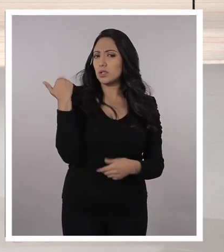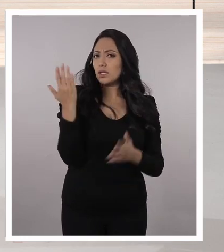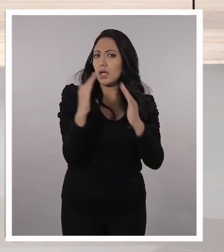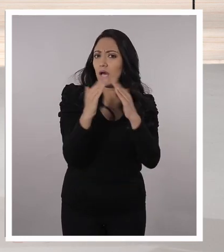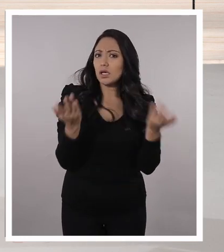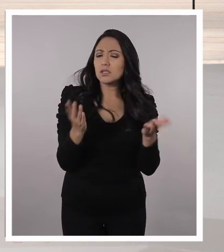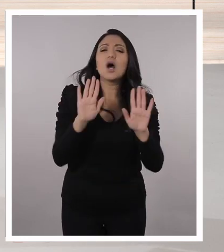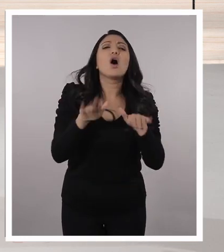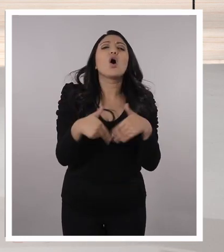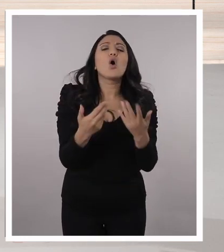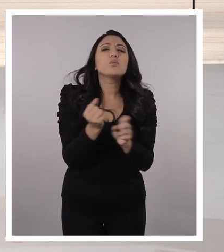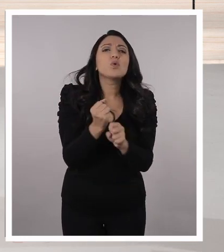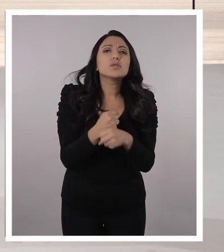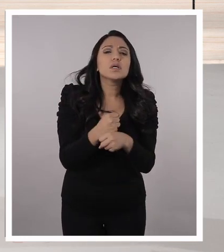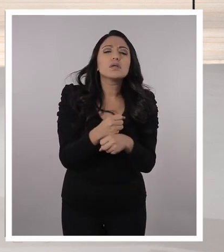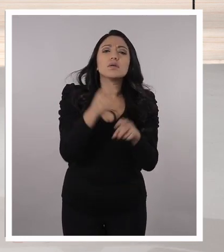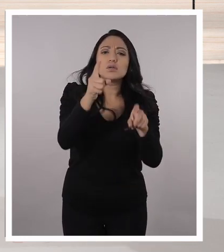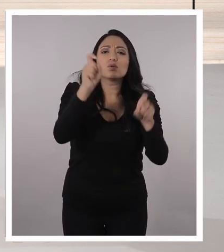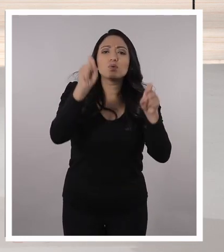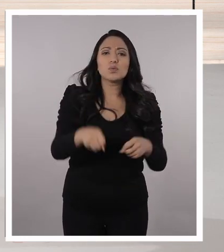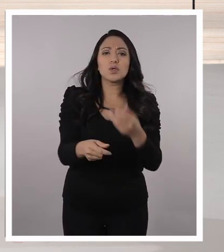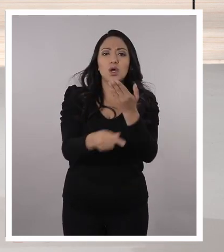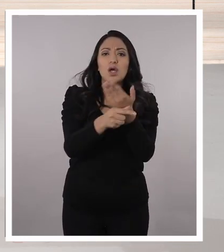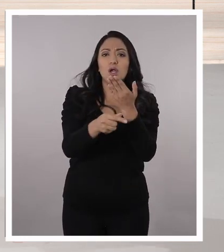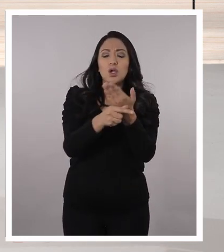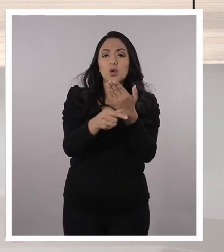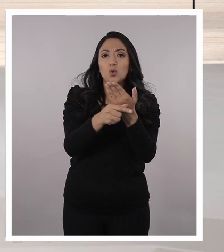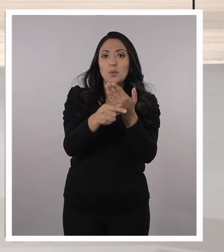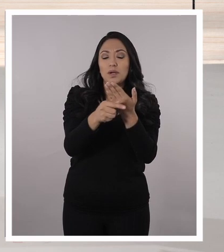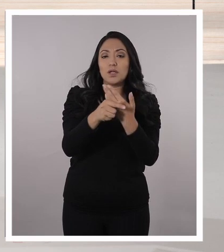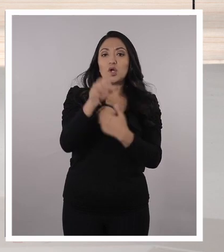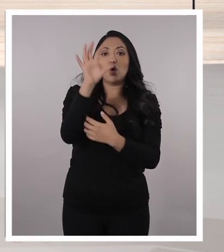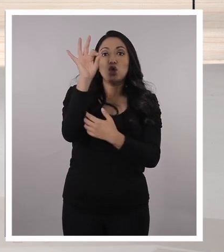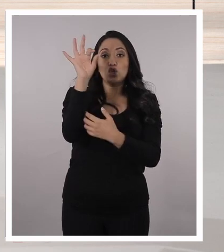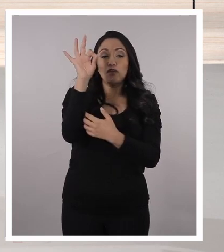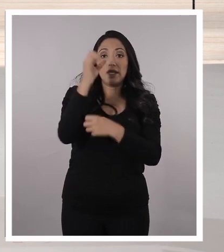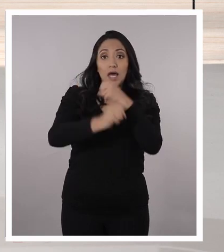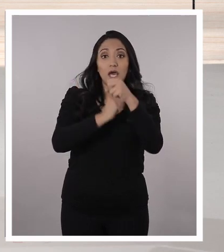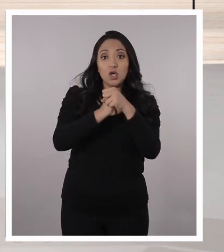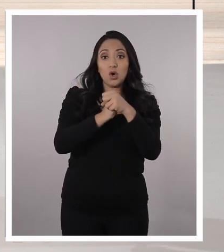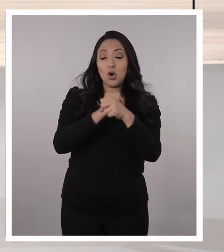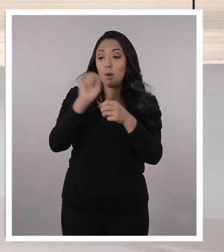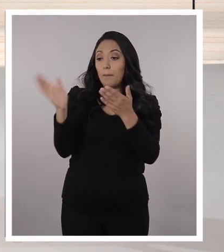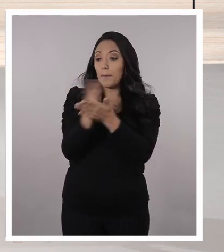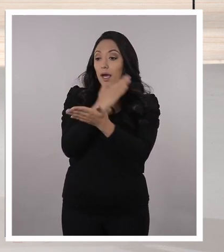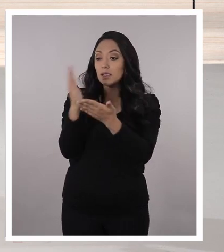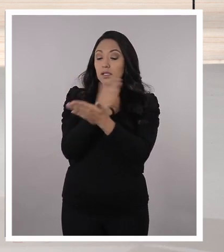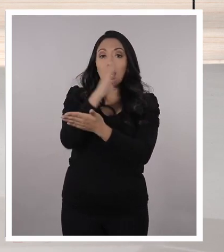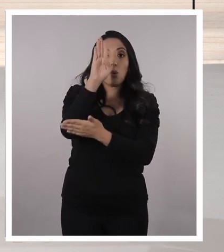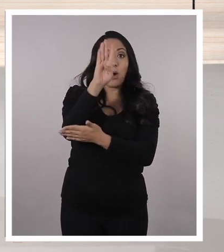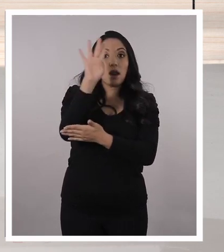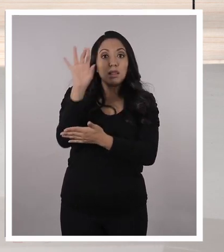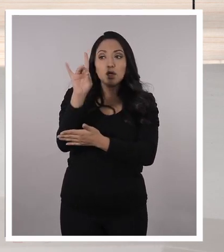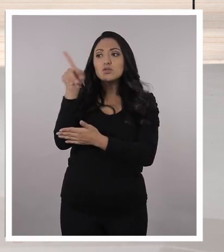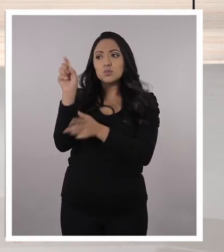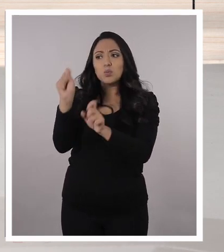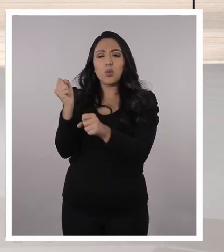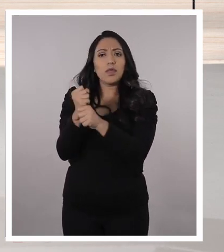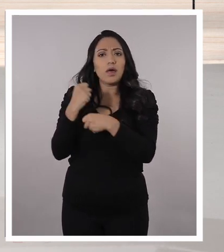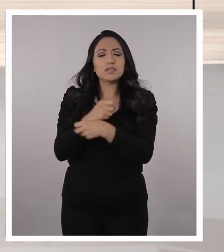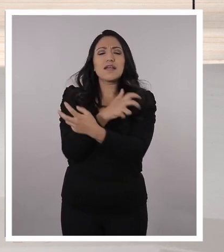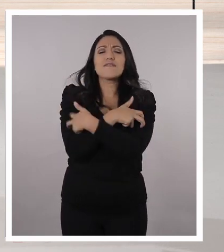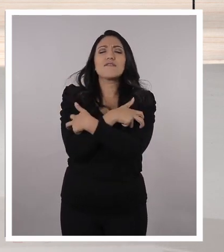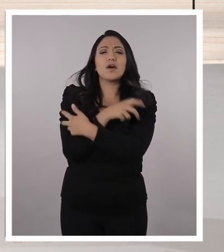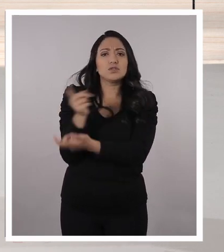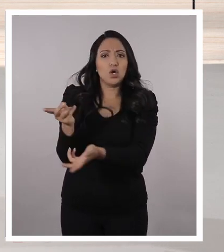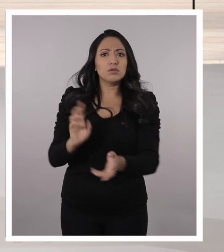cómo hacerlo en su texto de Ciencias Naturales de 9º año, página 48. Perfecto, profe. Además,